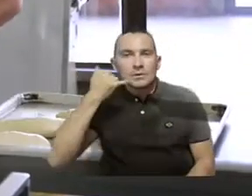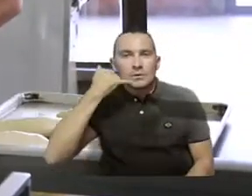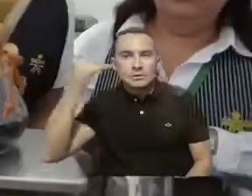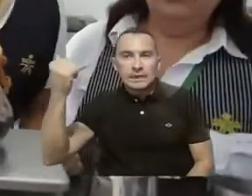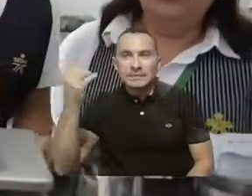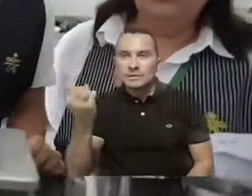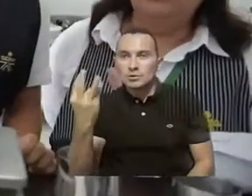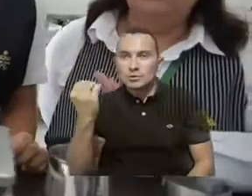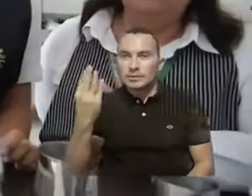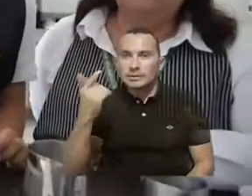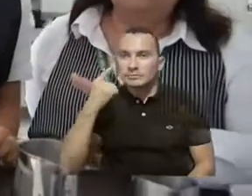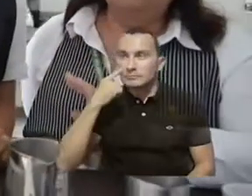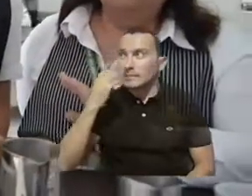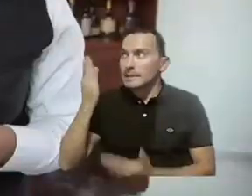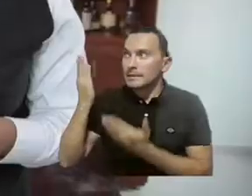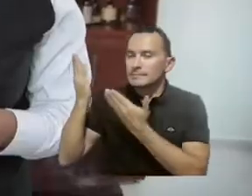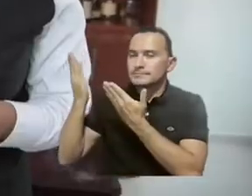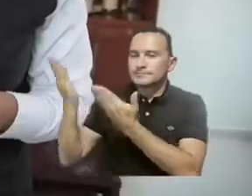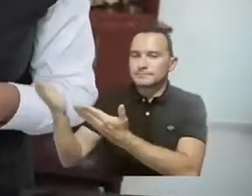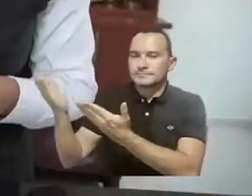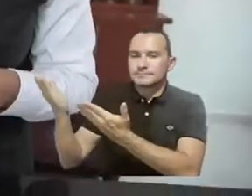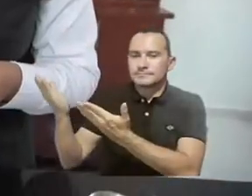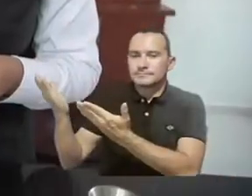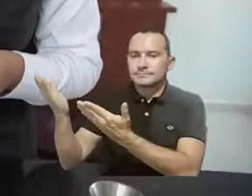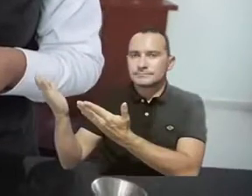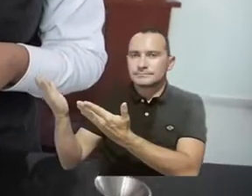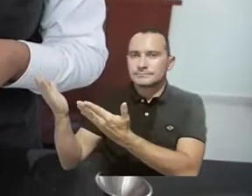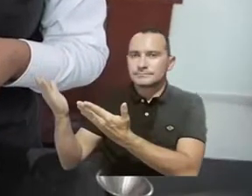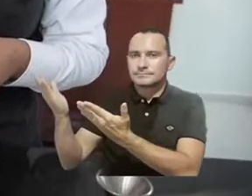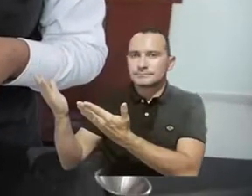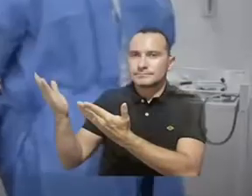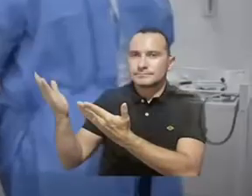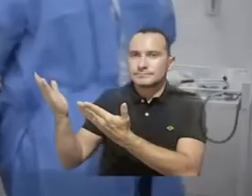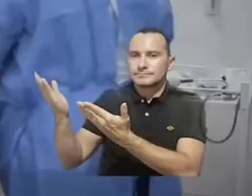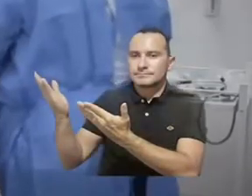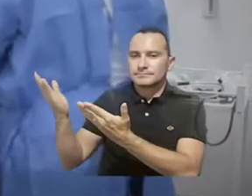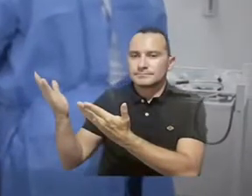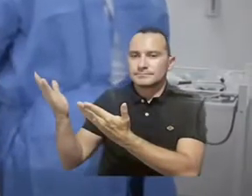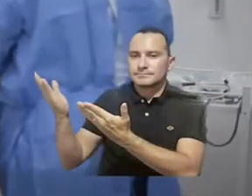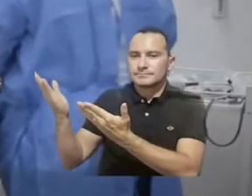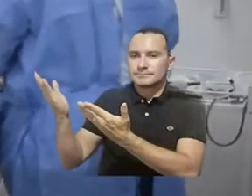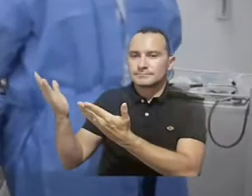www.senasofiaplus.edu.co o llama a nuestra línea de atención al cliente nacional